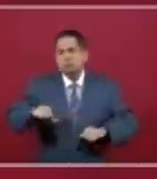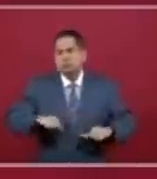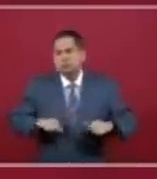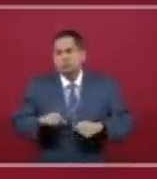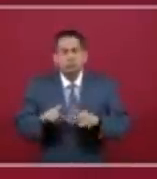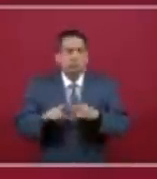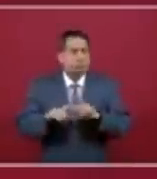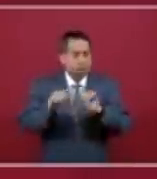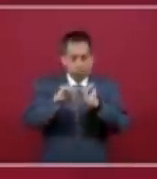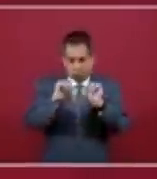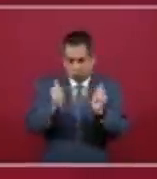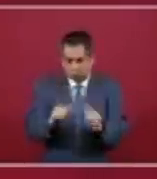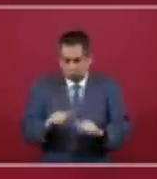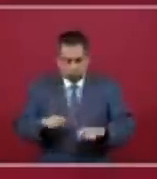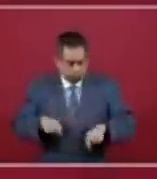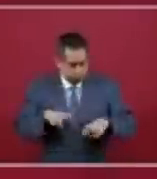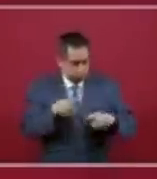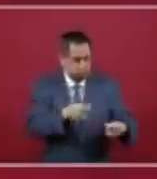artística,